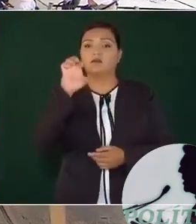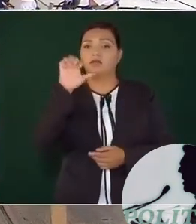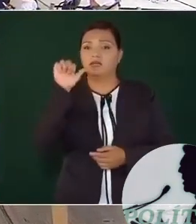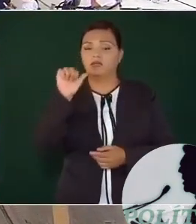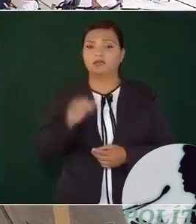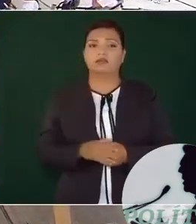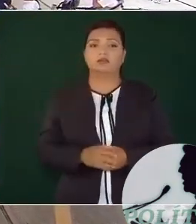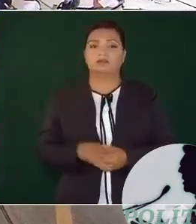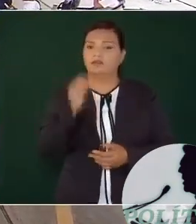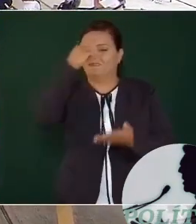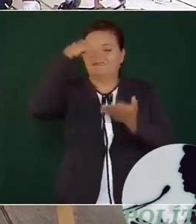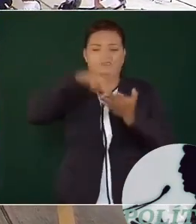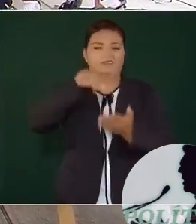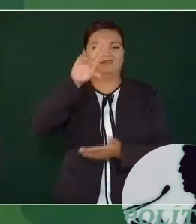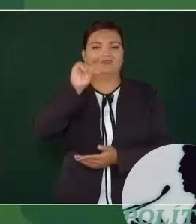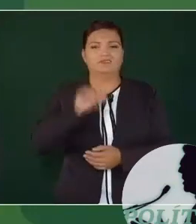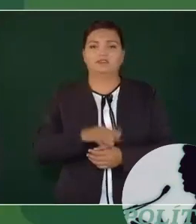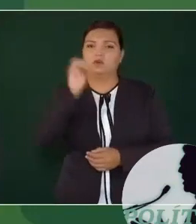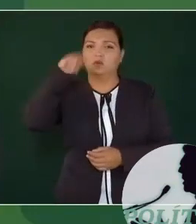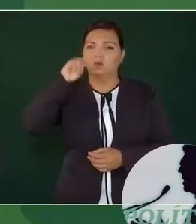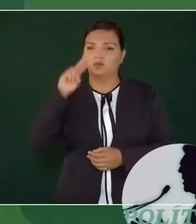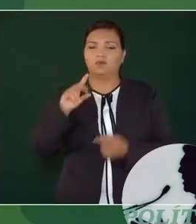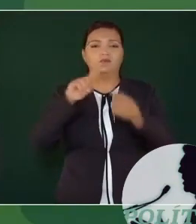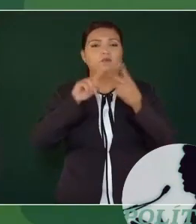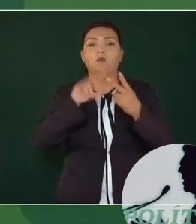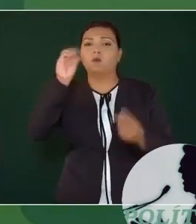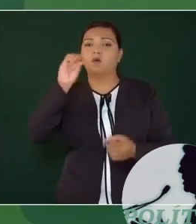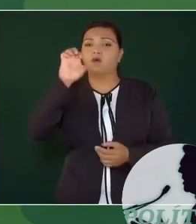y no les creo, ni a la ONU ni a la OEA,